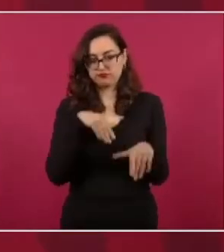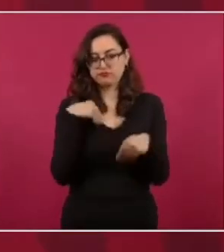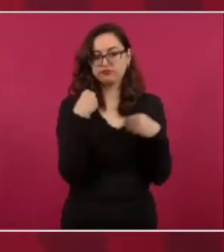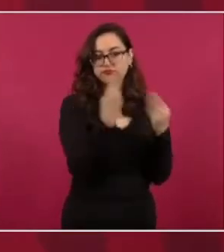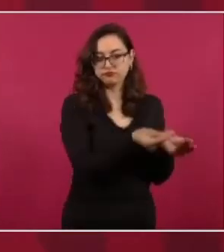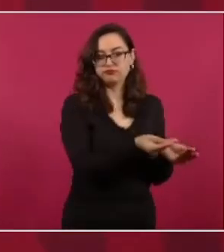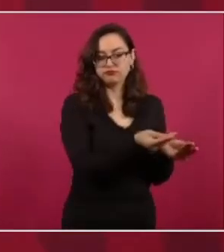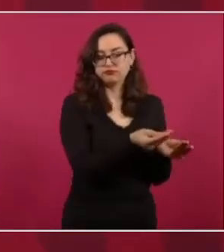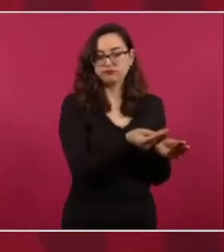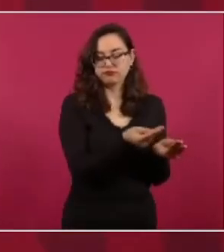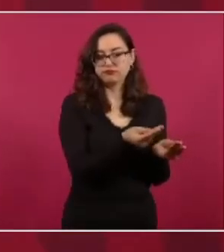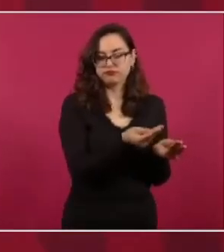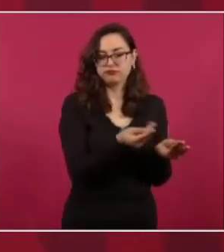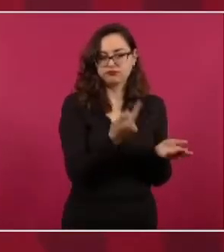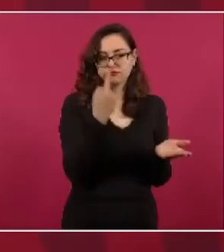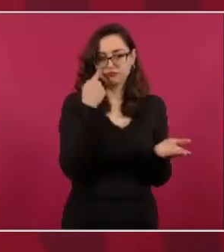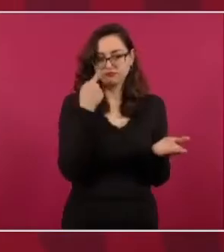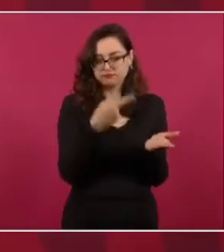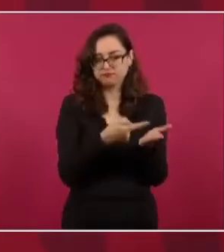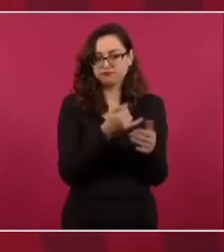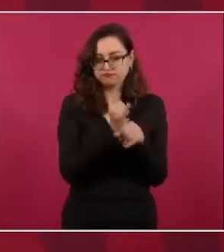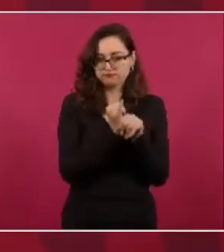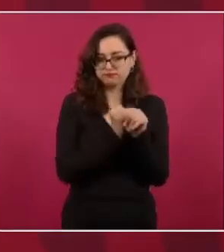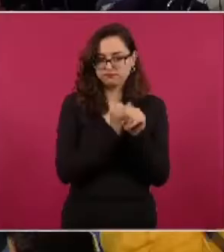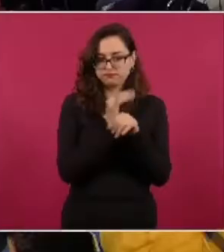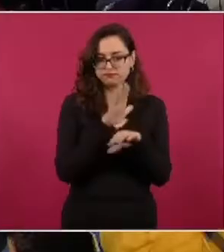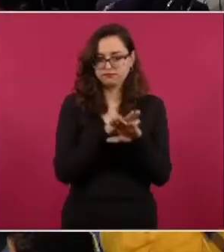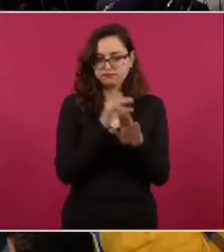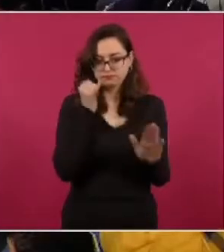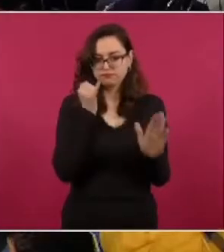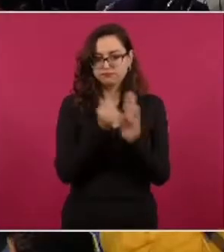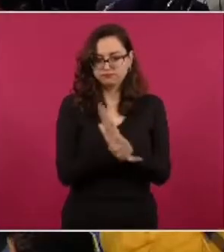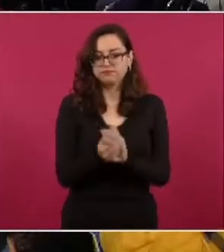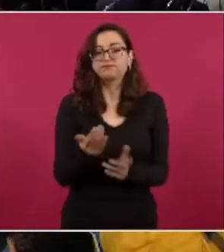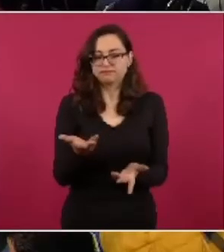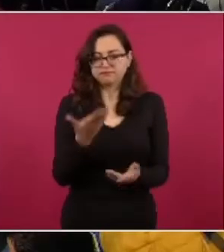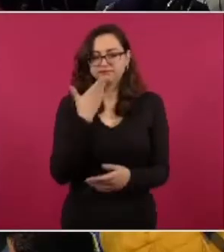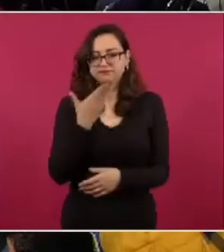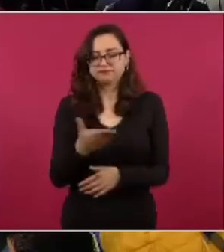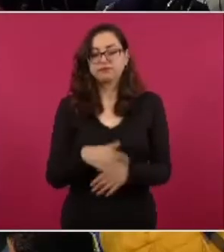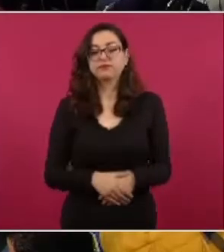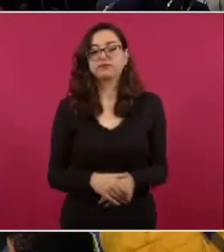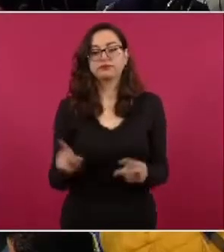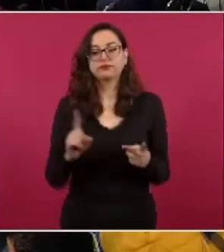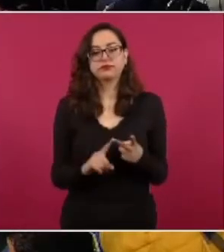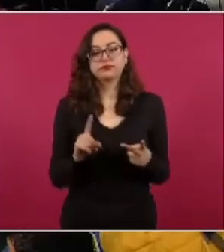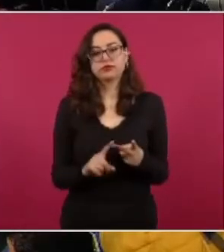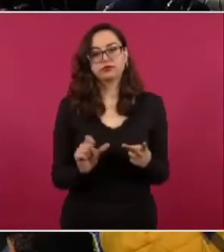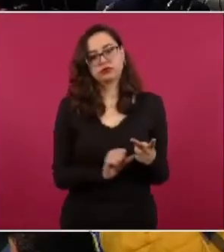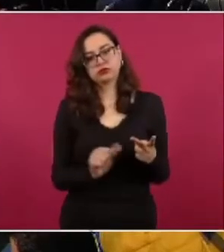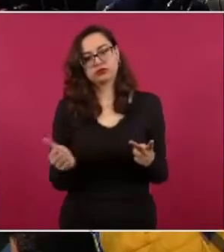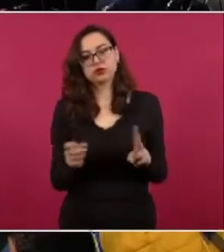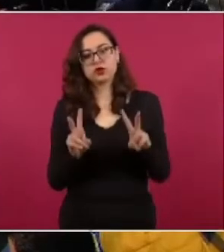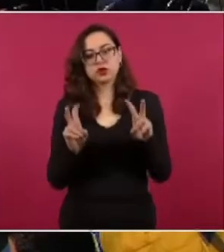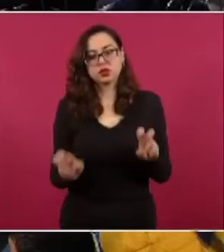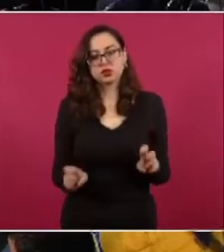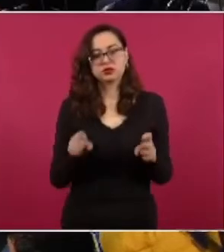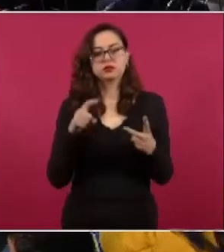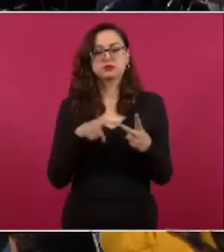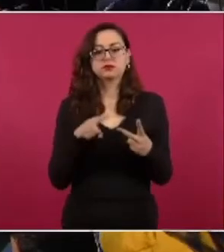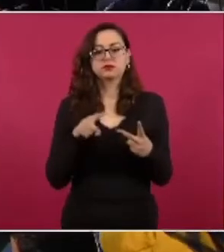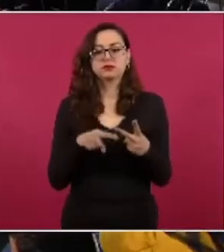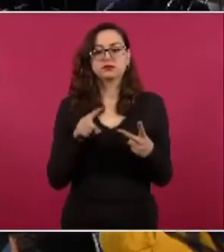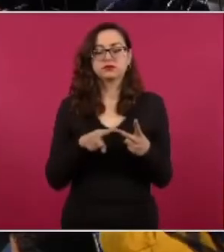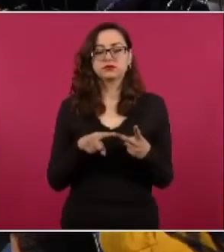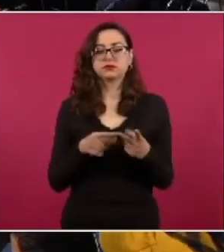vamos a investigar. Muchas va a haber gracias, justicia. Un segundo punto y ya con esto termino. Es con respecto